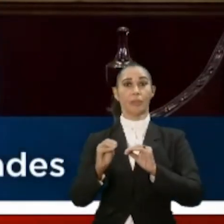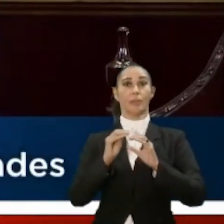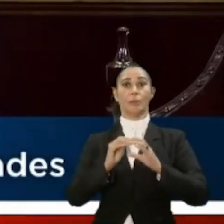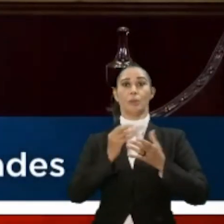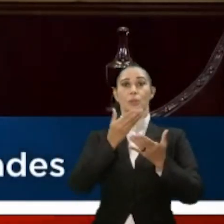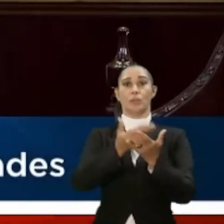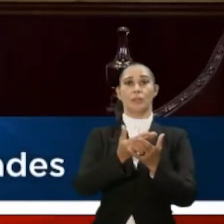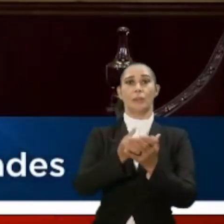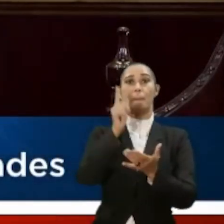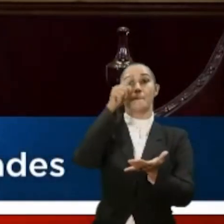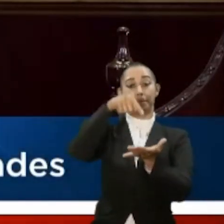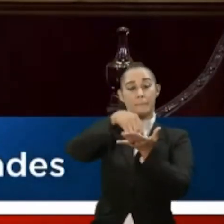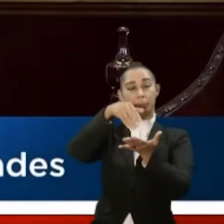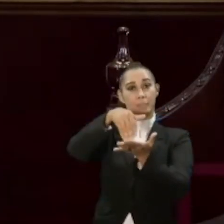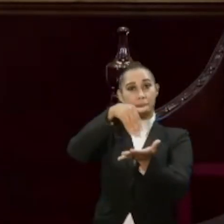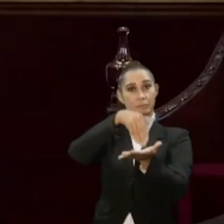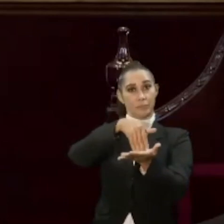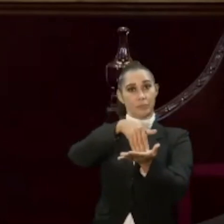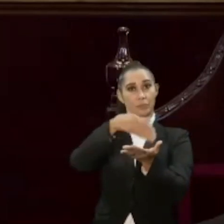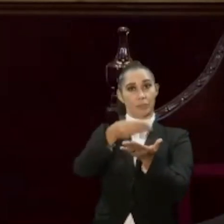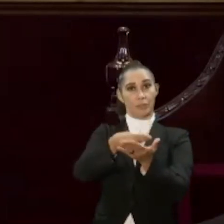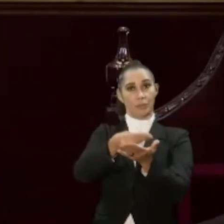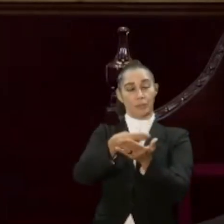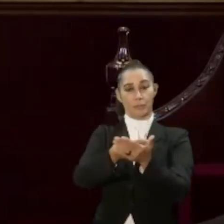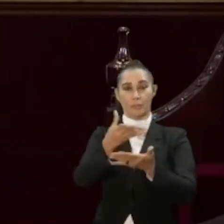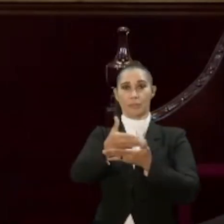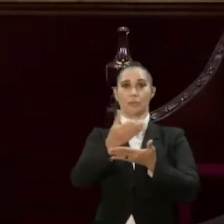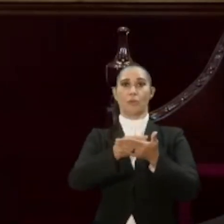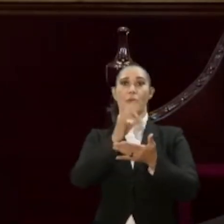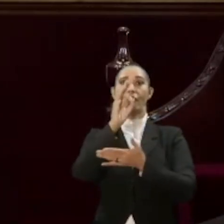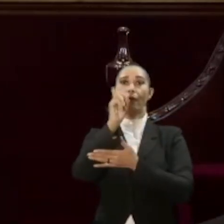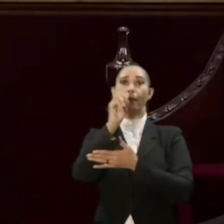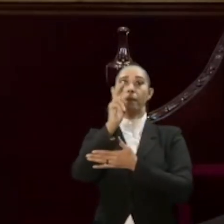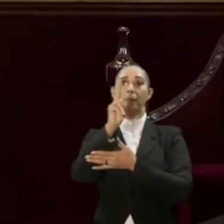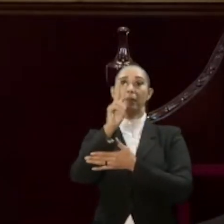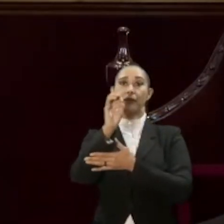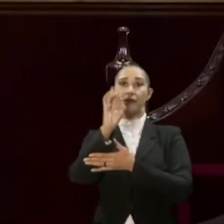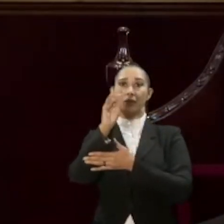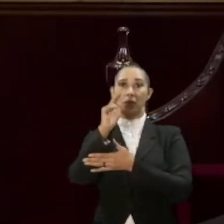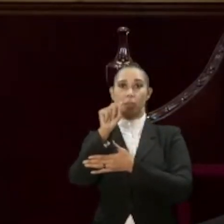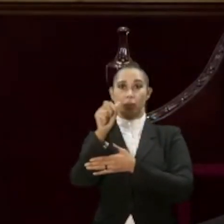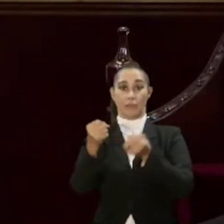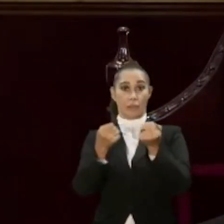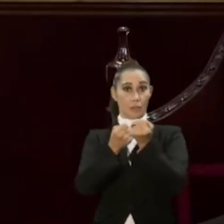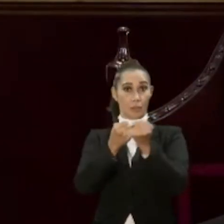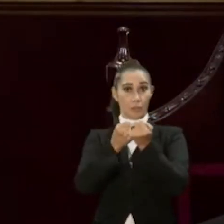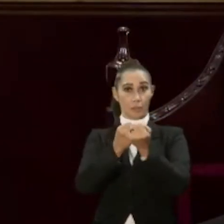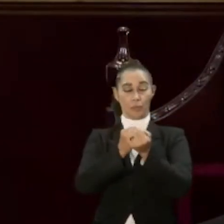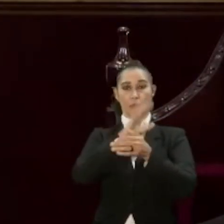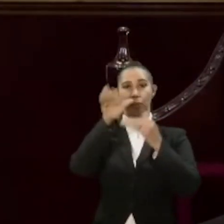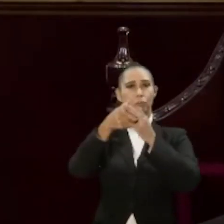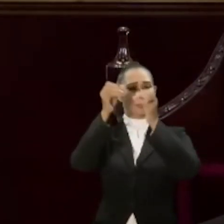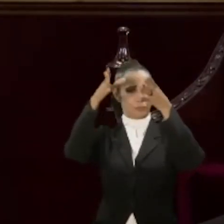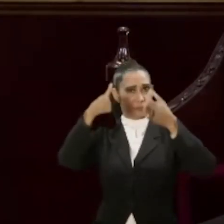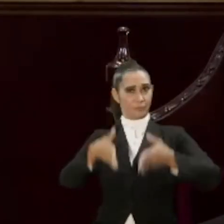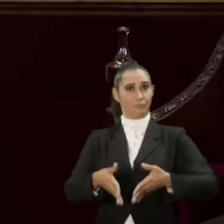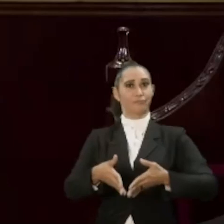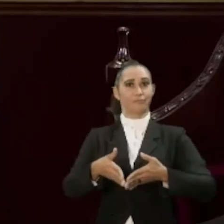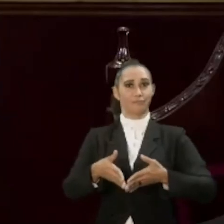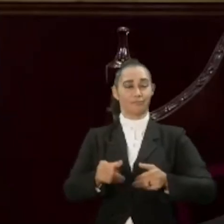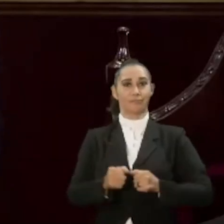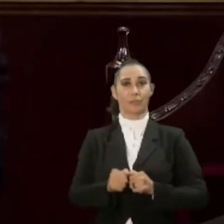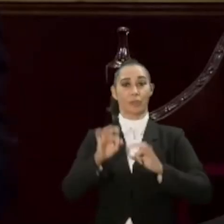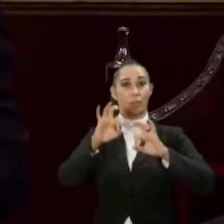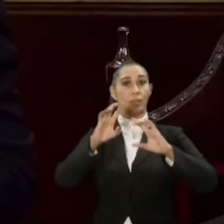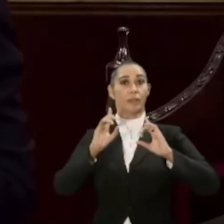transferido 1.000 millones de pesos al fideicomiso Fonvivienda a favor exclusivamente de los docentes